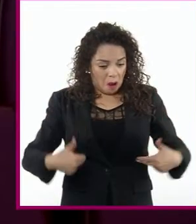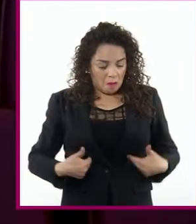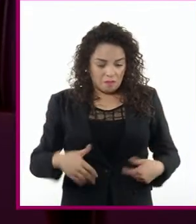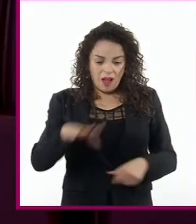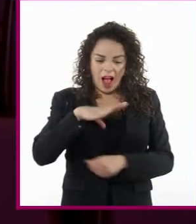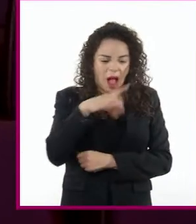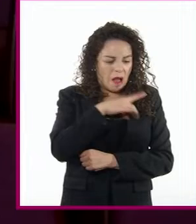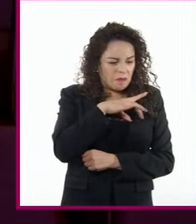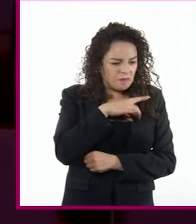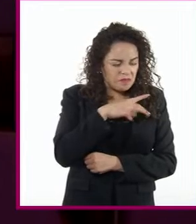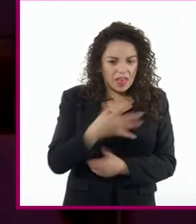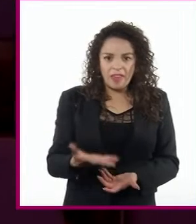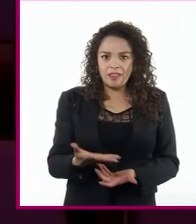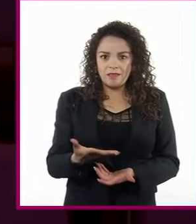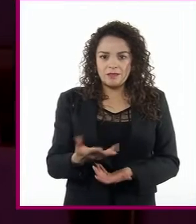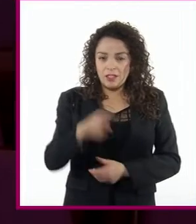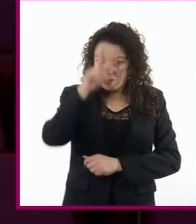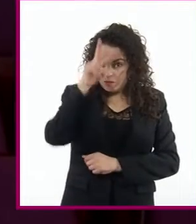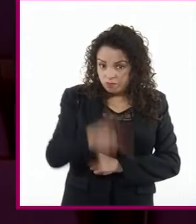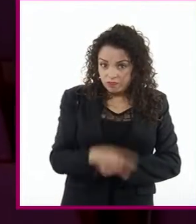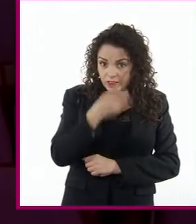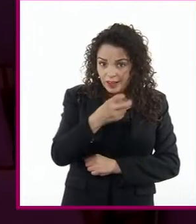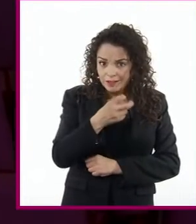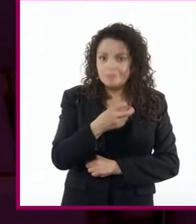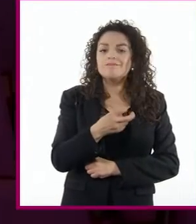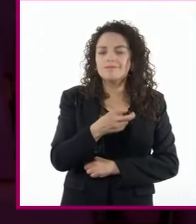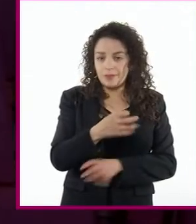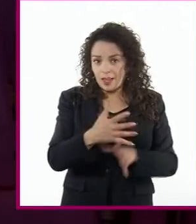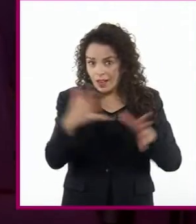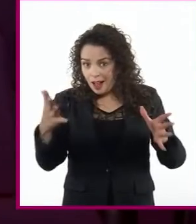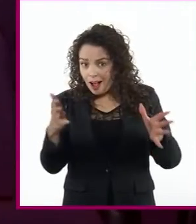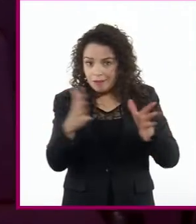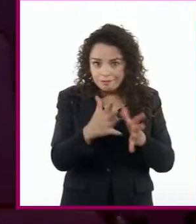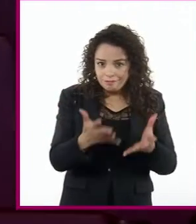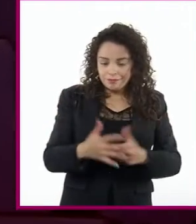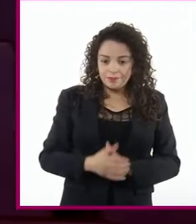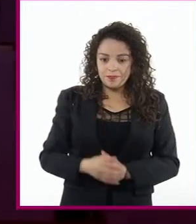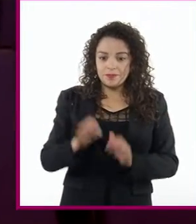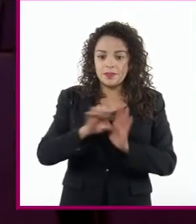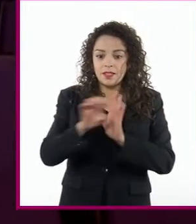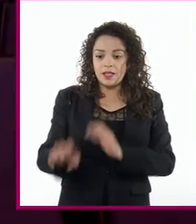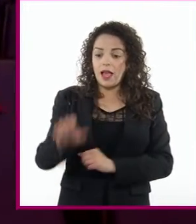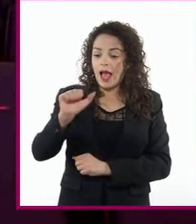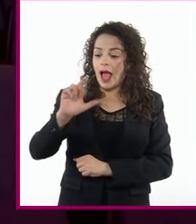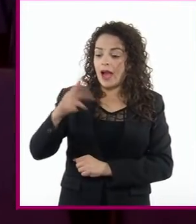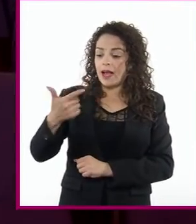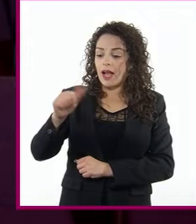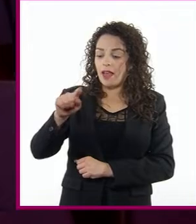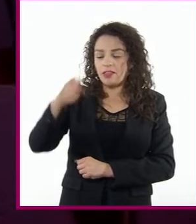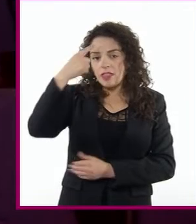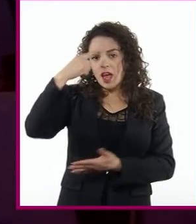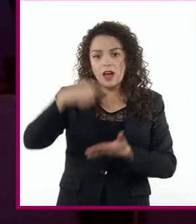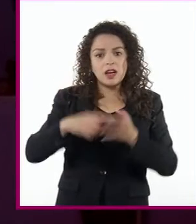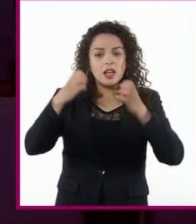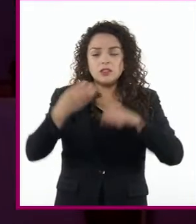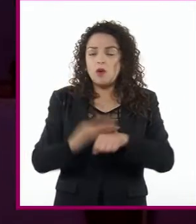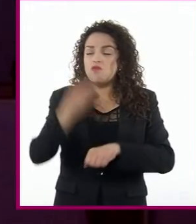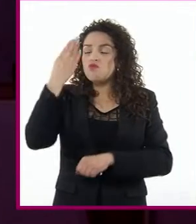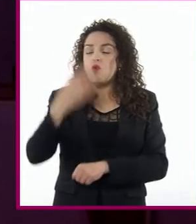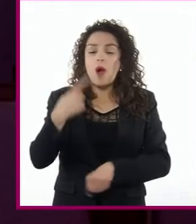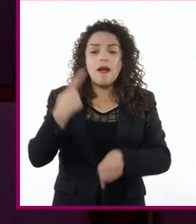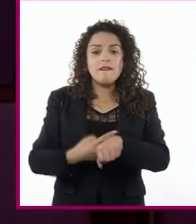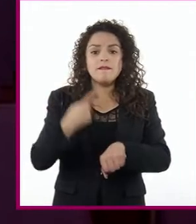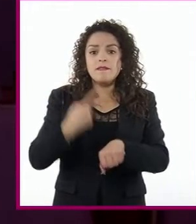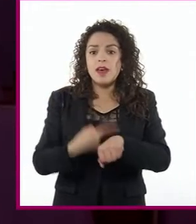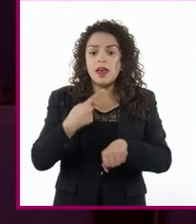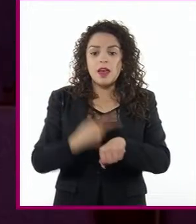de la realidad misma. Veamos un ejemplo. Argante se cree muy enfermo y no puede vivir sin